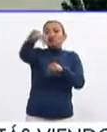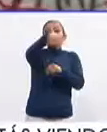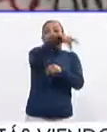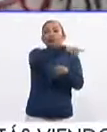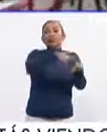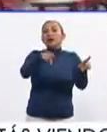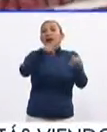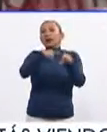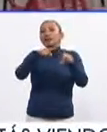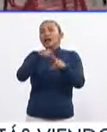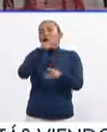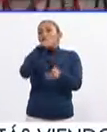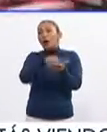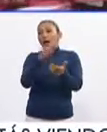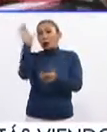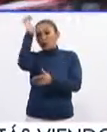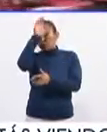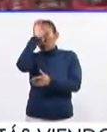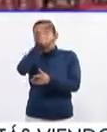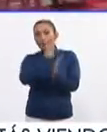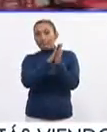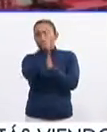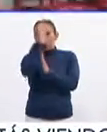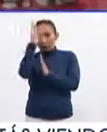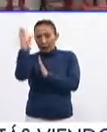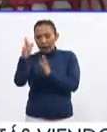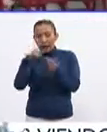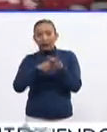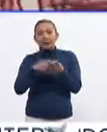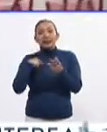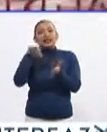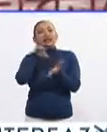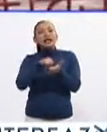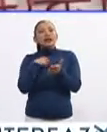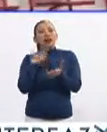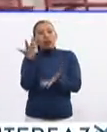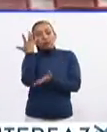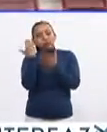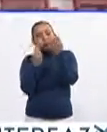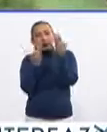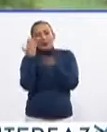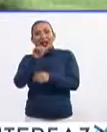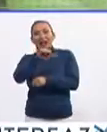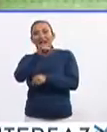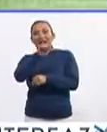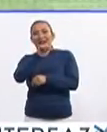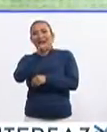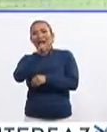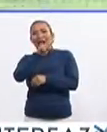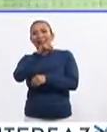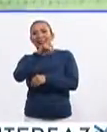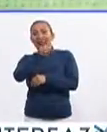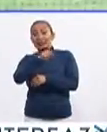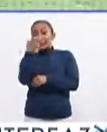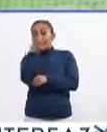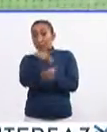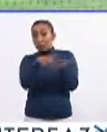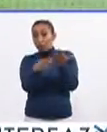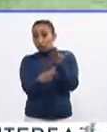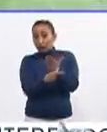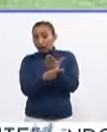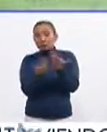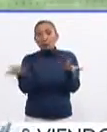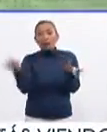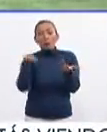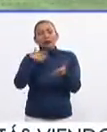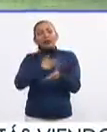distribuidos en diversas casas de cultura, bibliotecas públicas y centros de desarrollo de las 16 alcaldías. Este proyecto